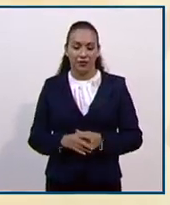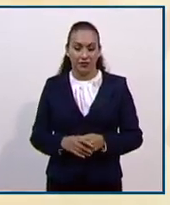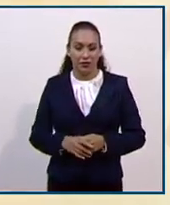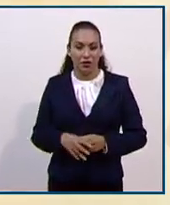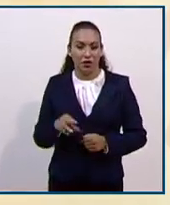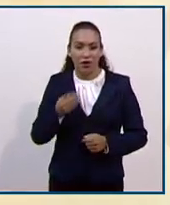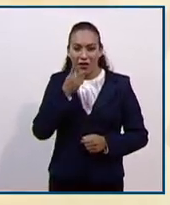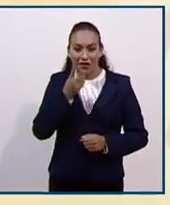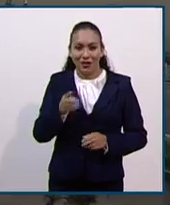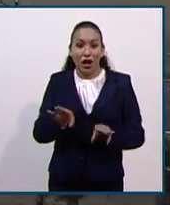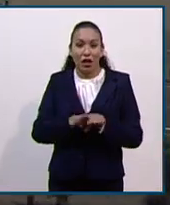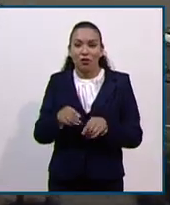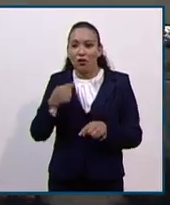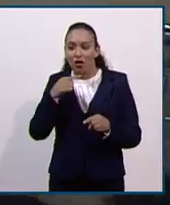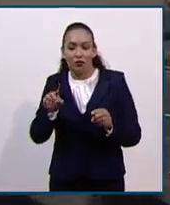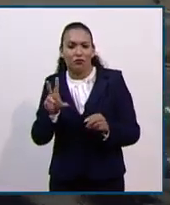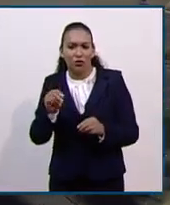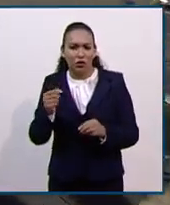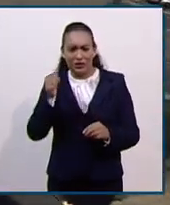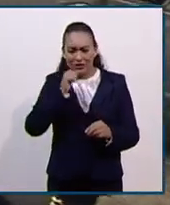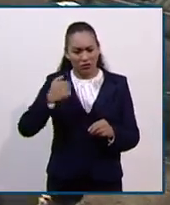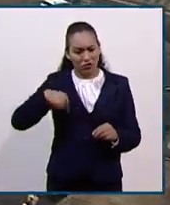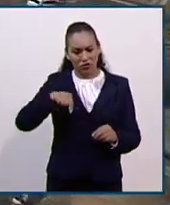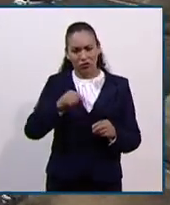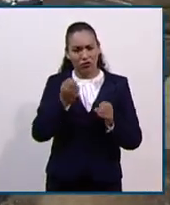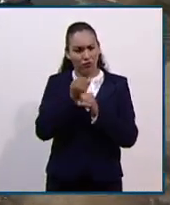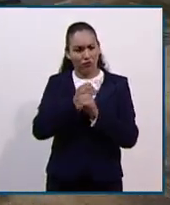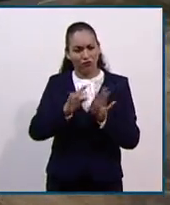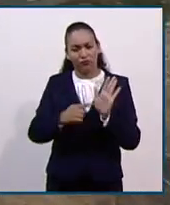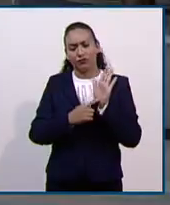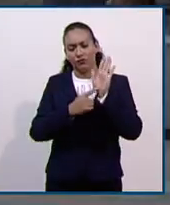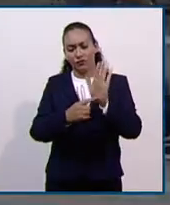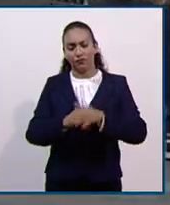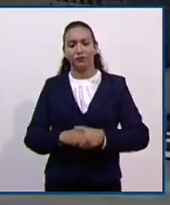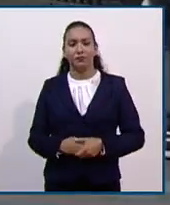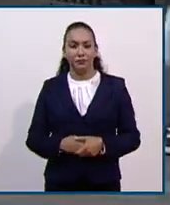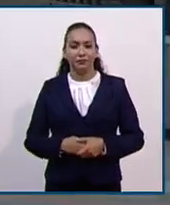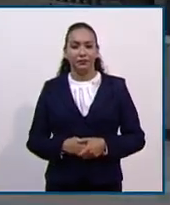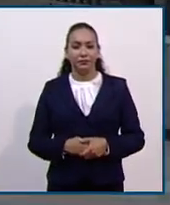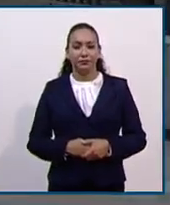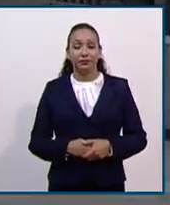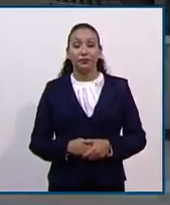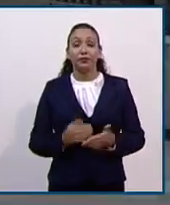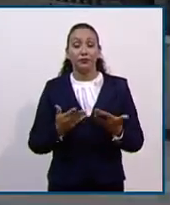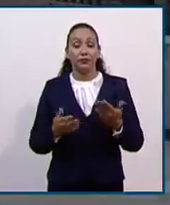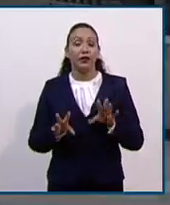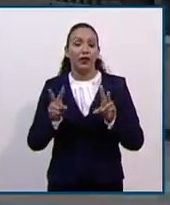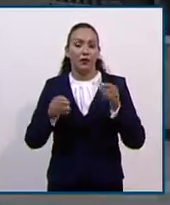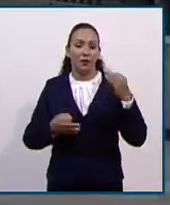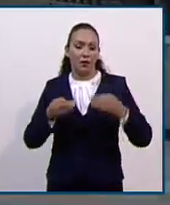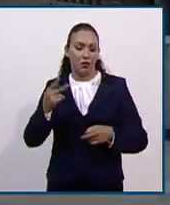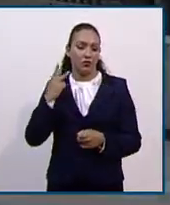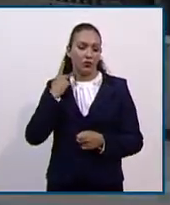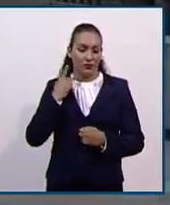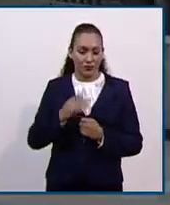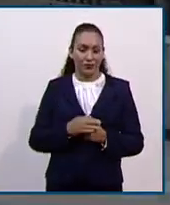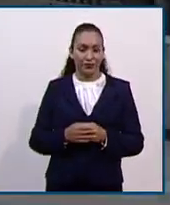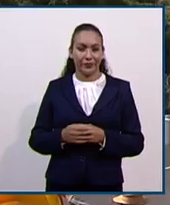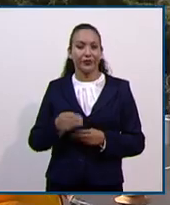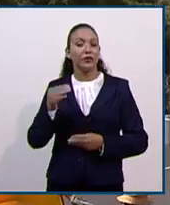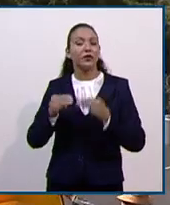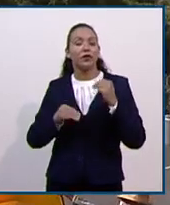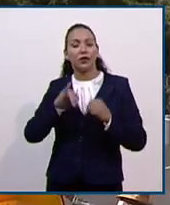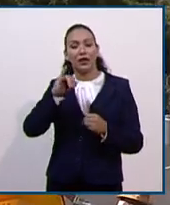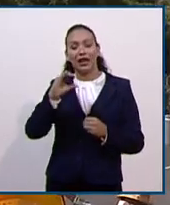a fuerzas de una denuncia. Respecto de diversos pronunciamientos acerca de juicios políticos, el ministro González